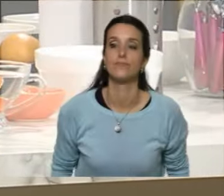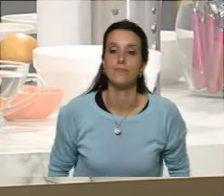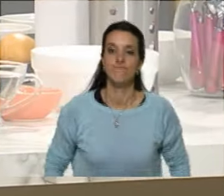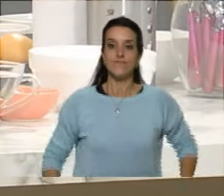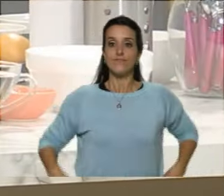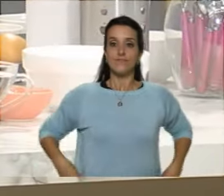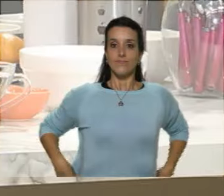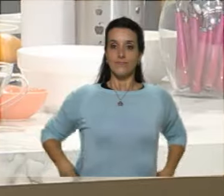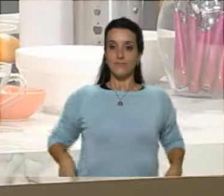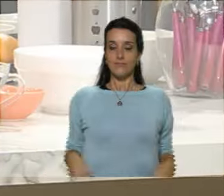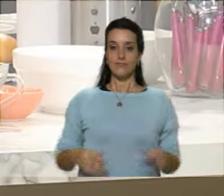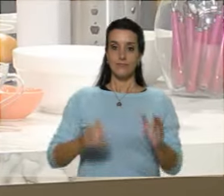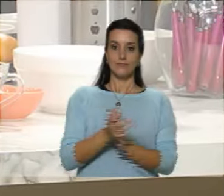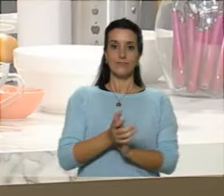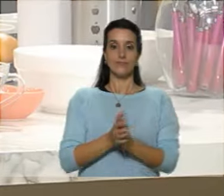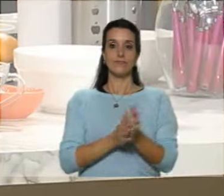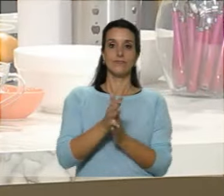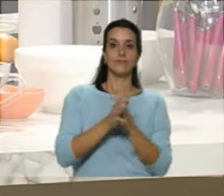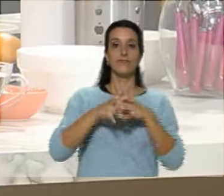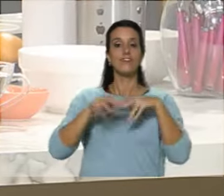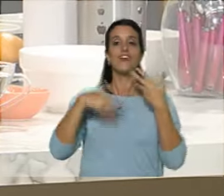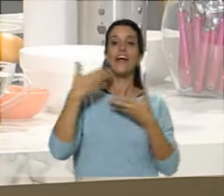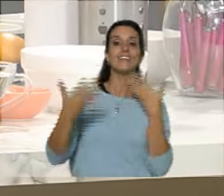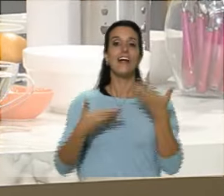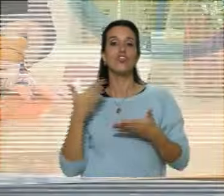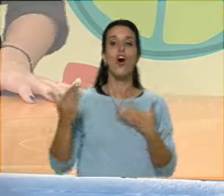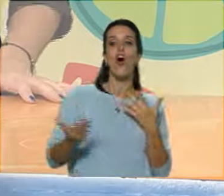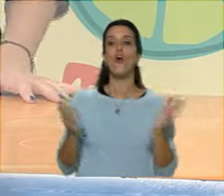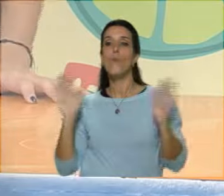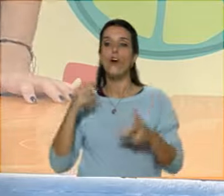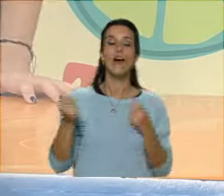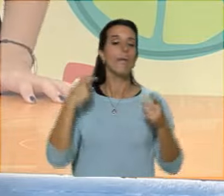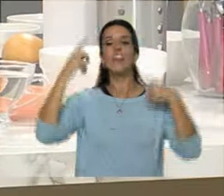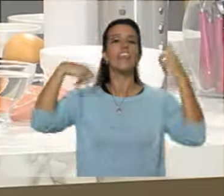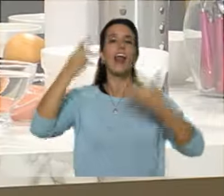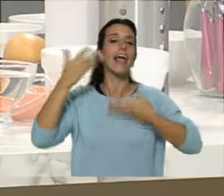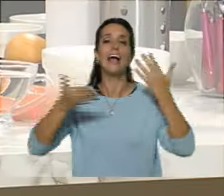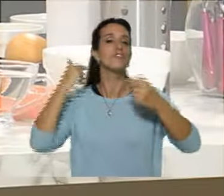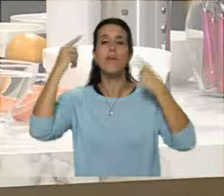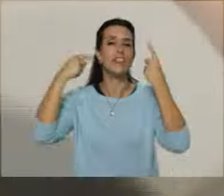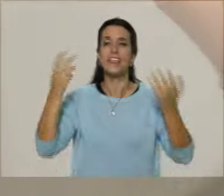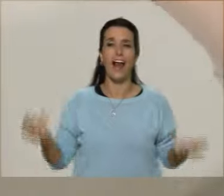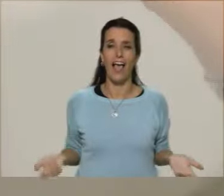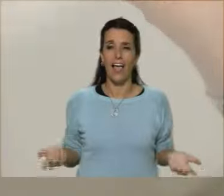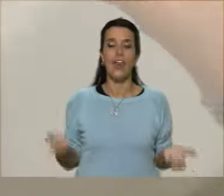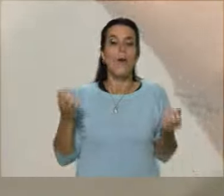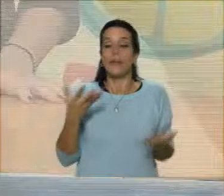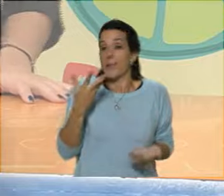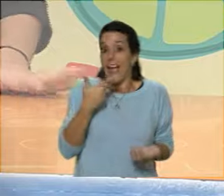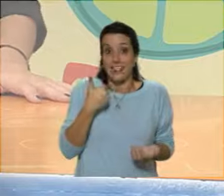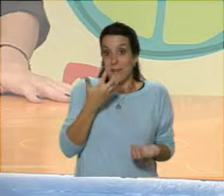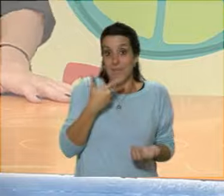Sí. Mis tapas son cuesta, una como... ¿Viste? Sí, a mí me distraen estas esto. Canciones bien, sí, me distraen hoy. Bien, porque me